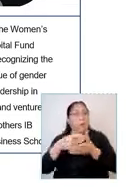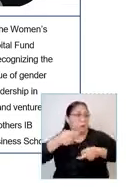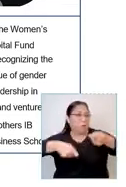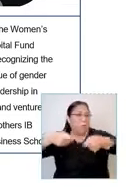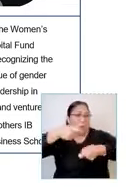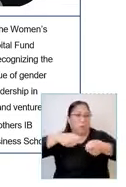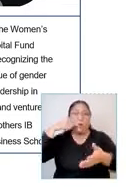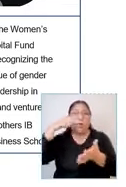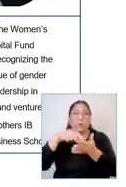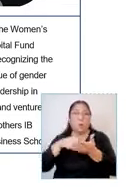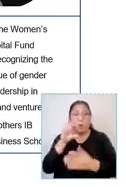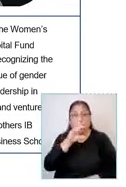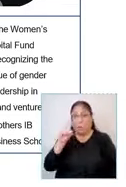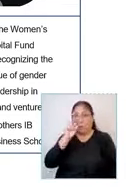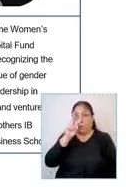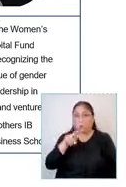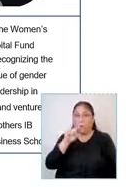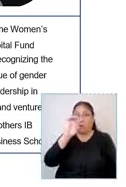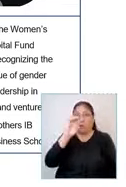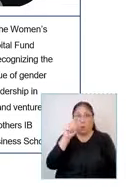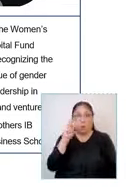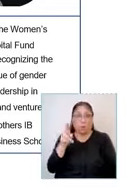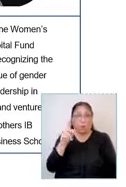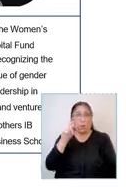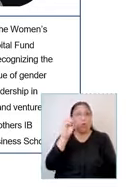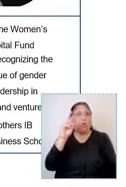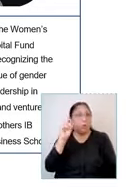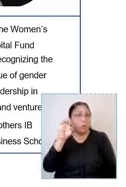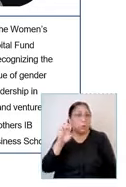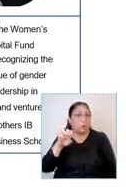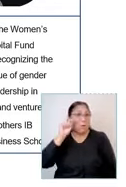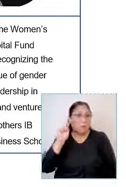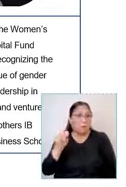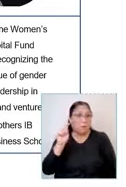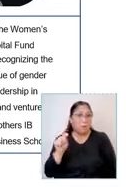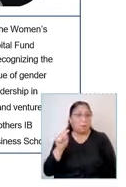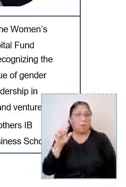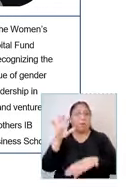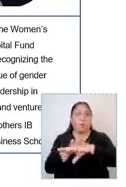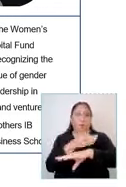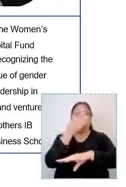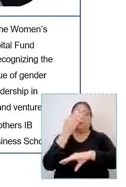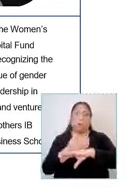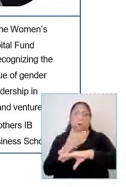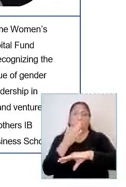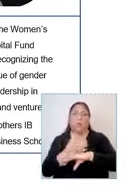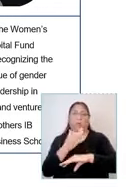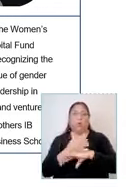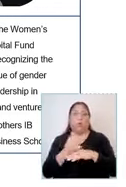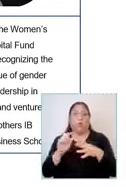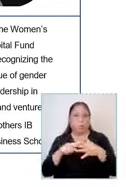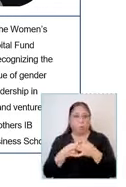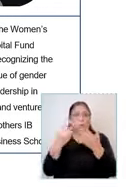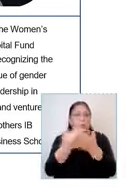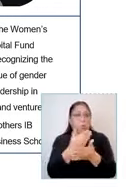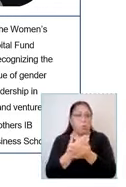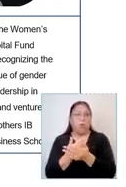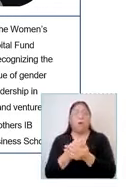la derecha vemos a Edith Thorsen, que está en el fondo de emprendimientos para mujeres.